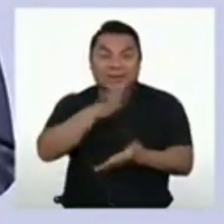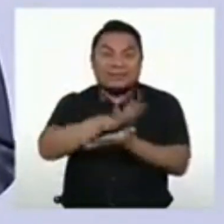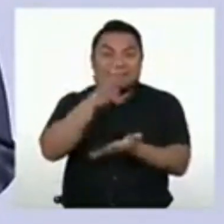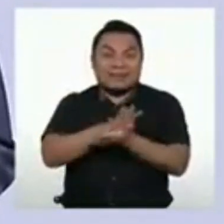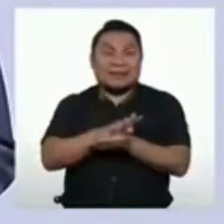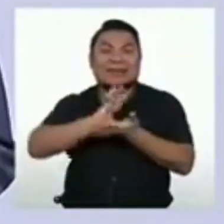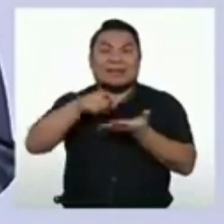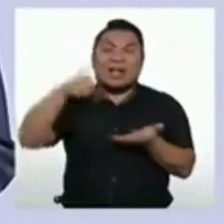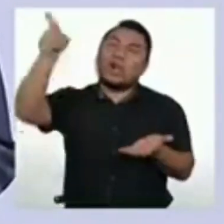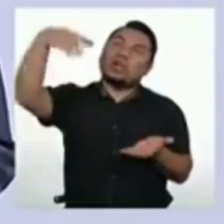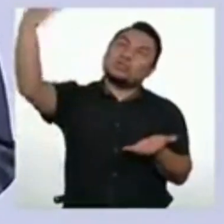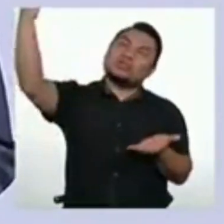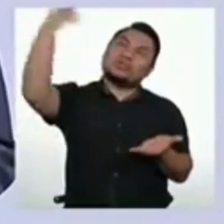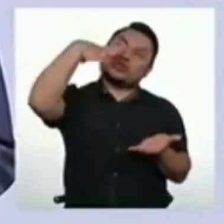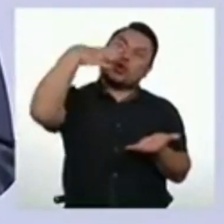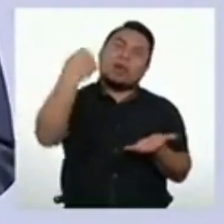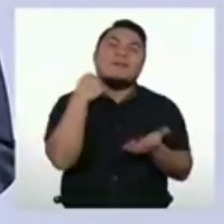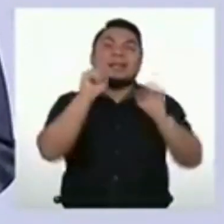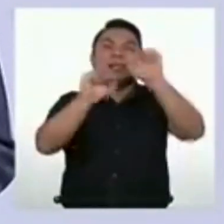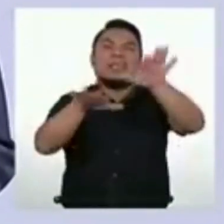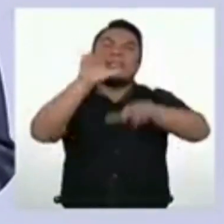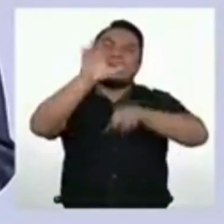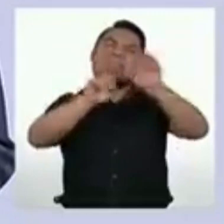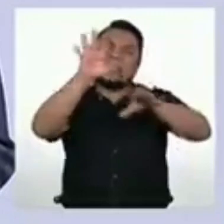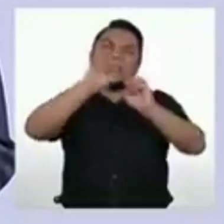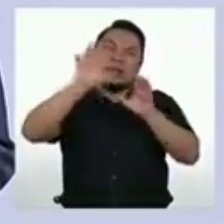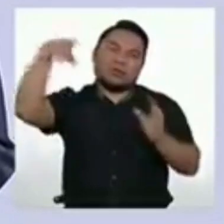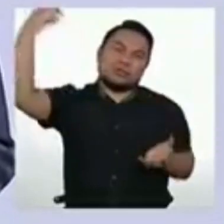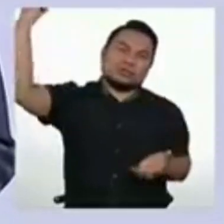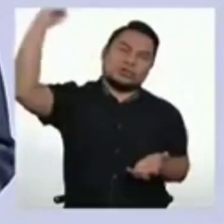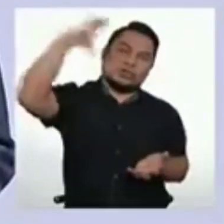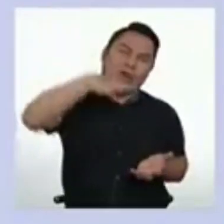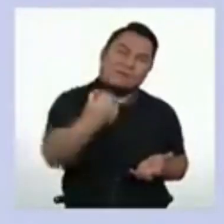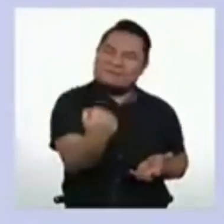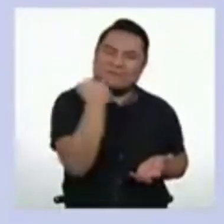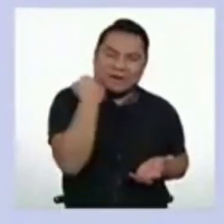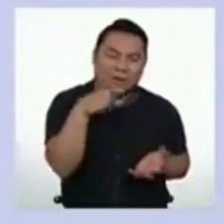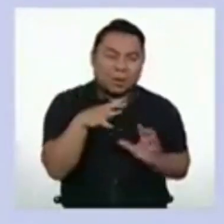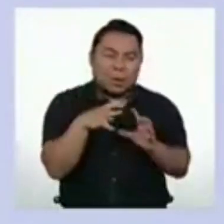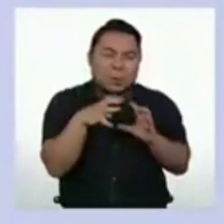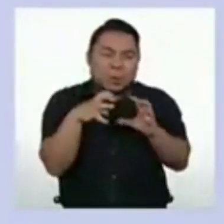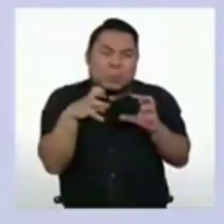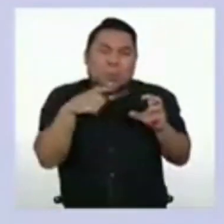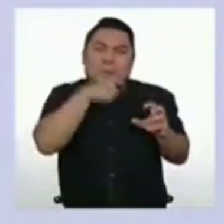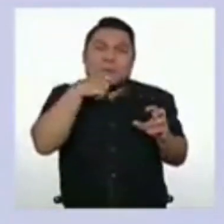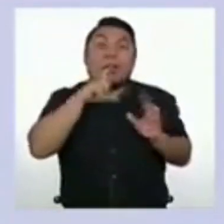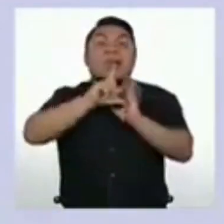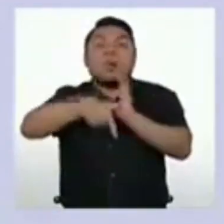peladas son expuestas al sol durante 10 o 15 días hasta lograr su completo secado. Pelado final.